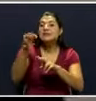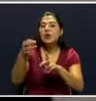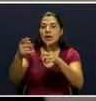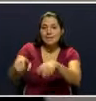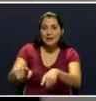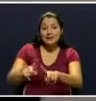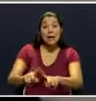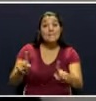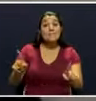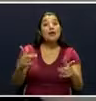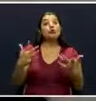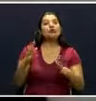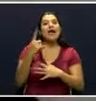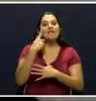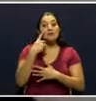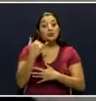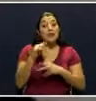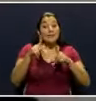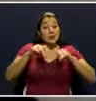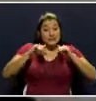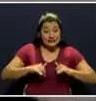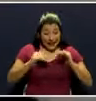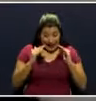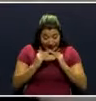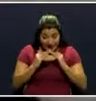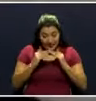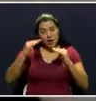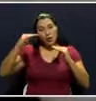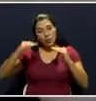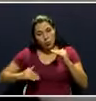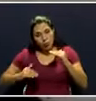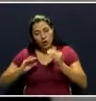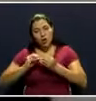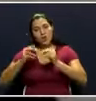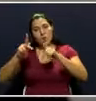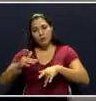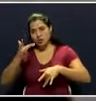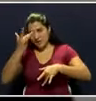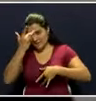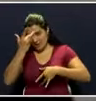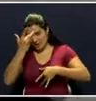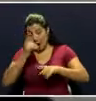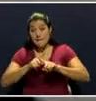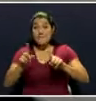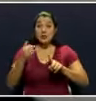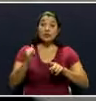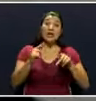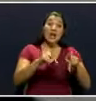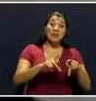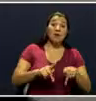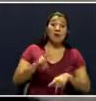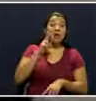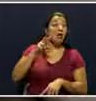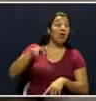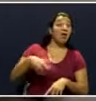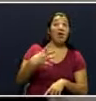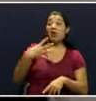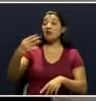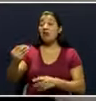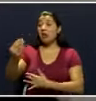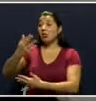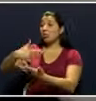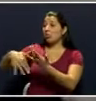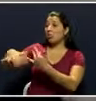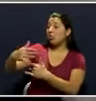la cantidad de virus, baja la transmisión, baja el comportamiento, pero cuando la población tiene otro tipo de